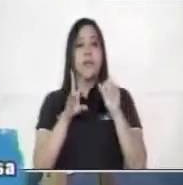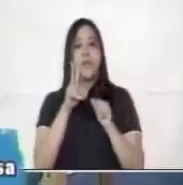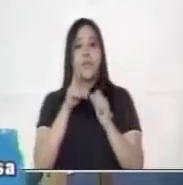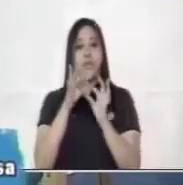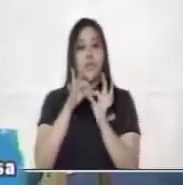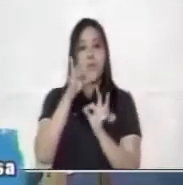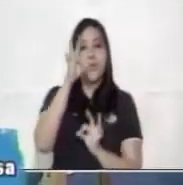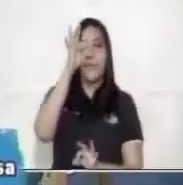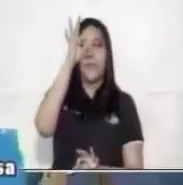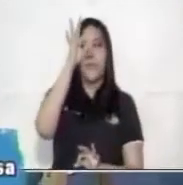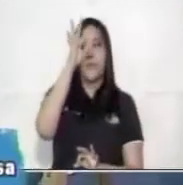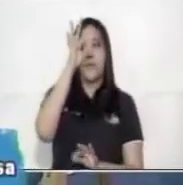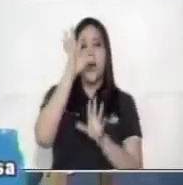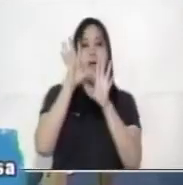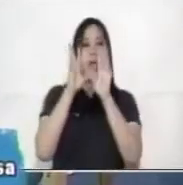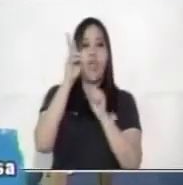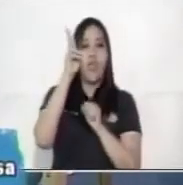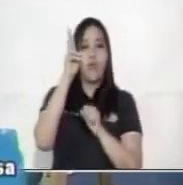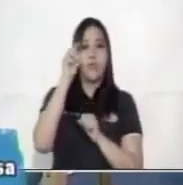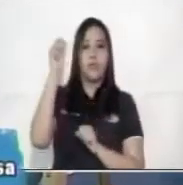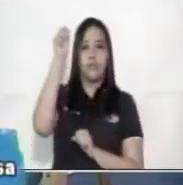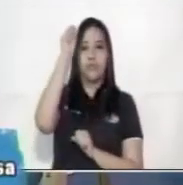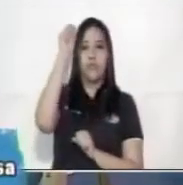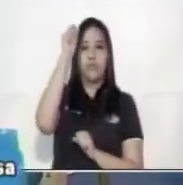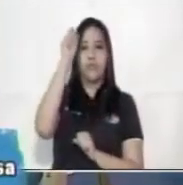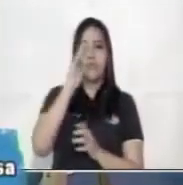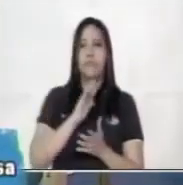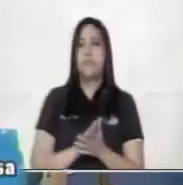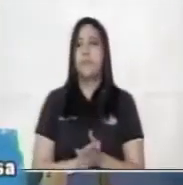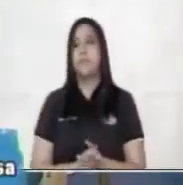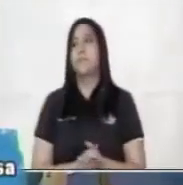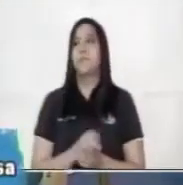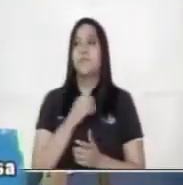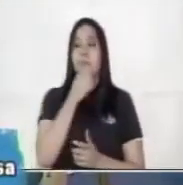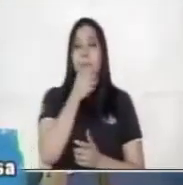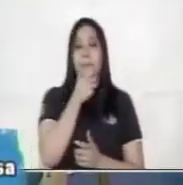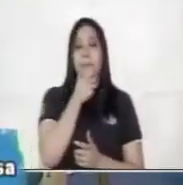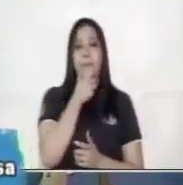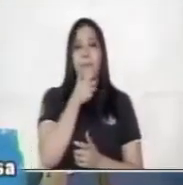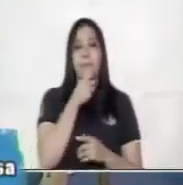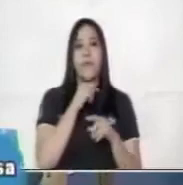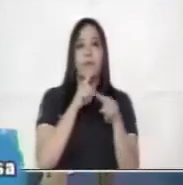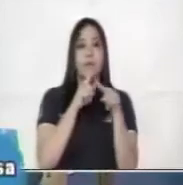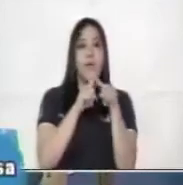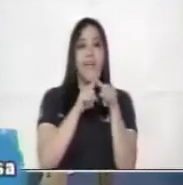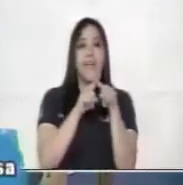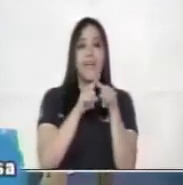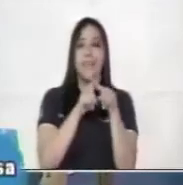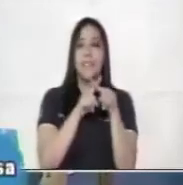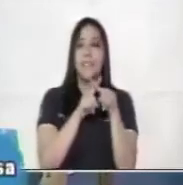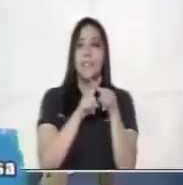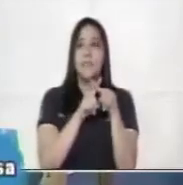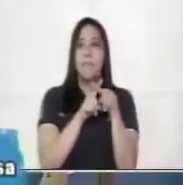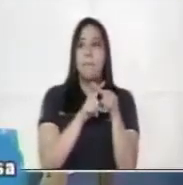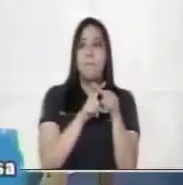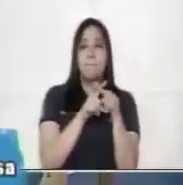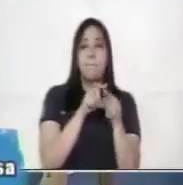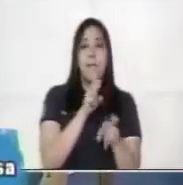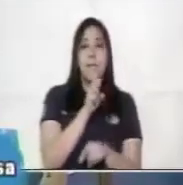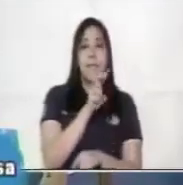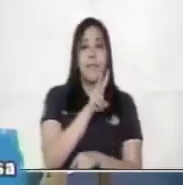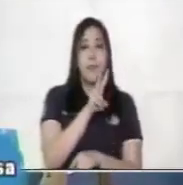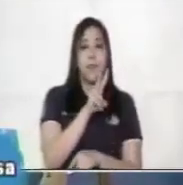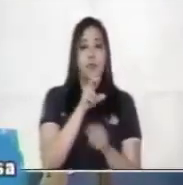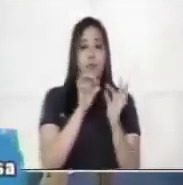Y vale 12. Y es por acá. Cuando X vale 2, entonces Y